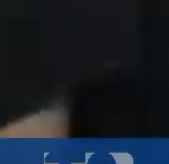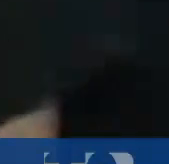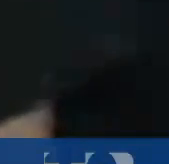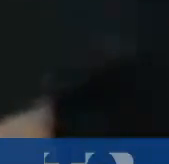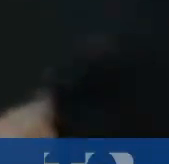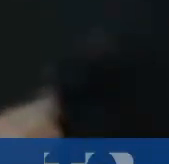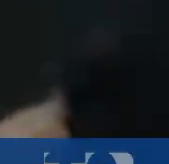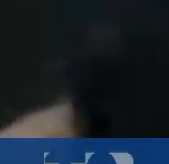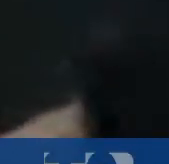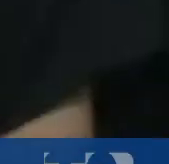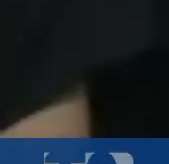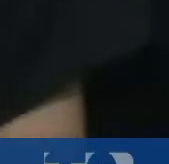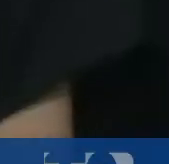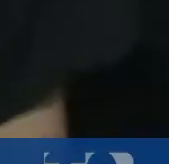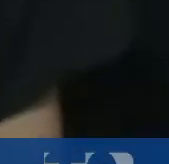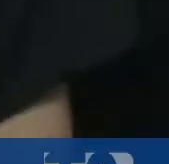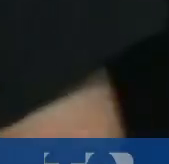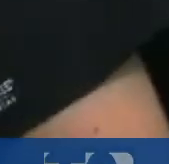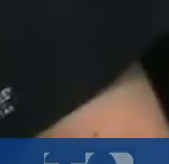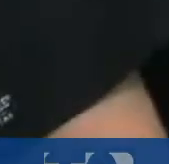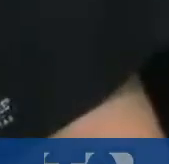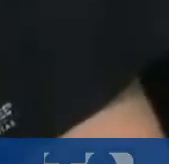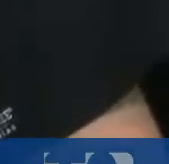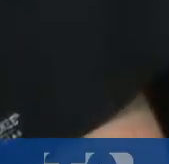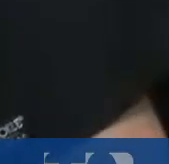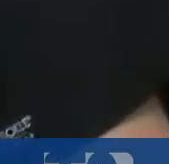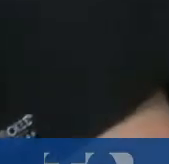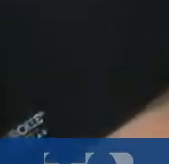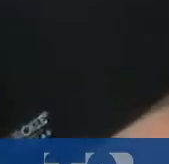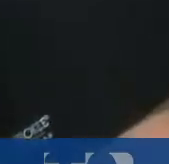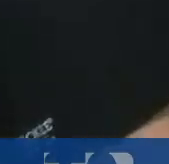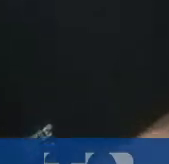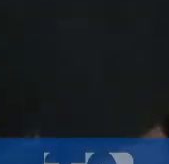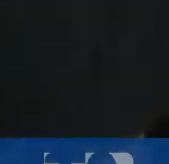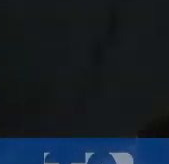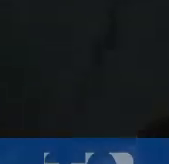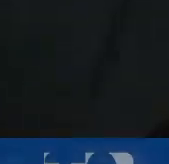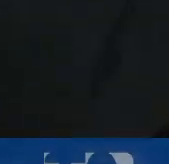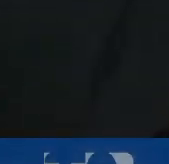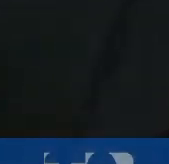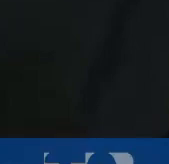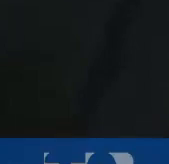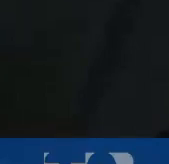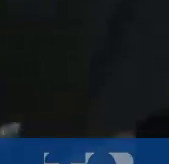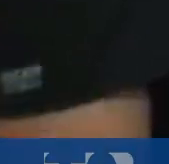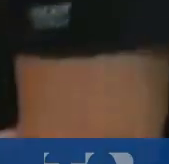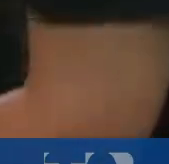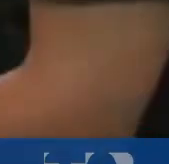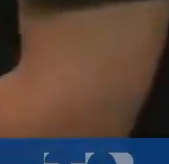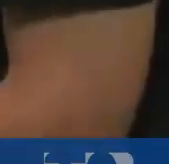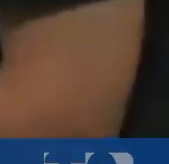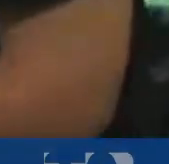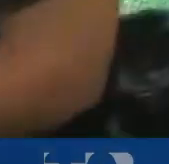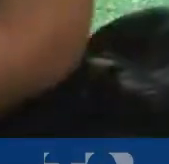es muy importante al sumarse a nuestro trabajo como Ministerio de Salud, y tenemos muy buena acogida. Las personas acuden a visitar, recorren el